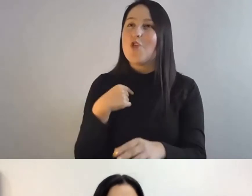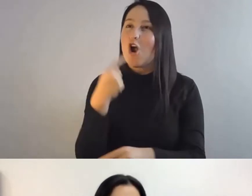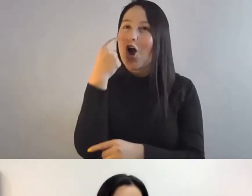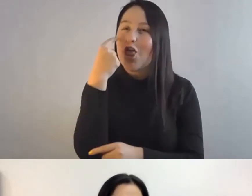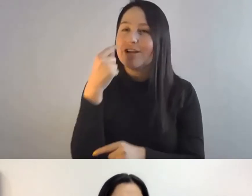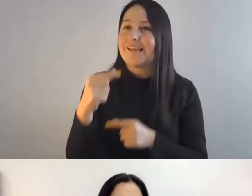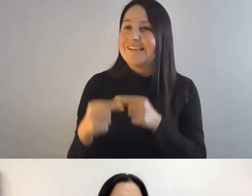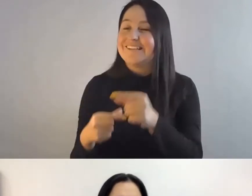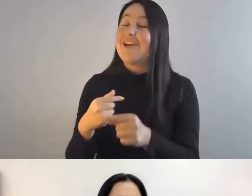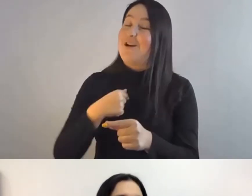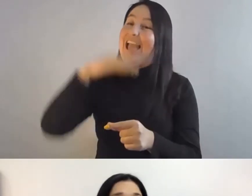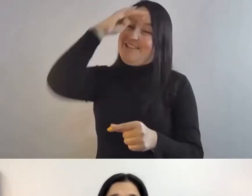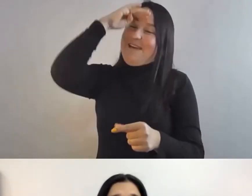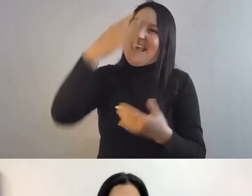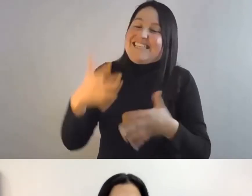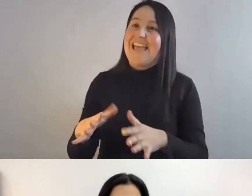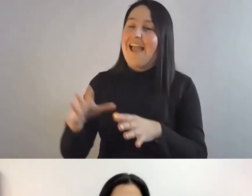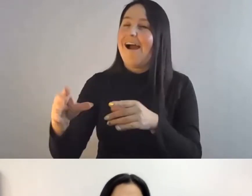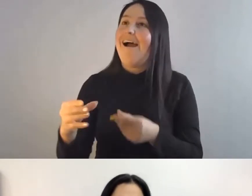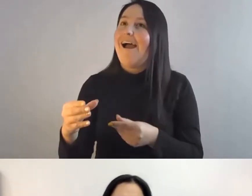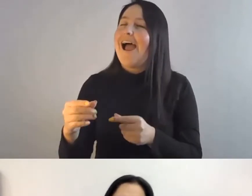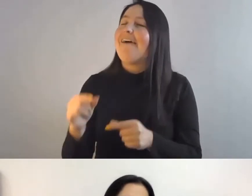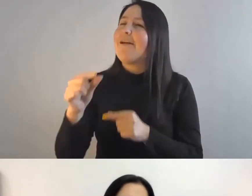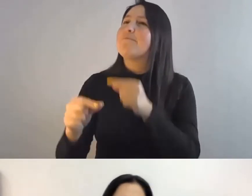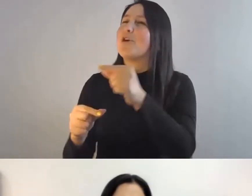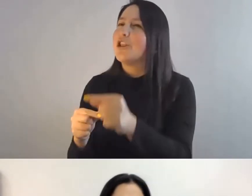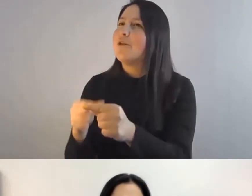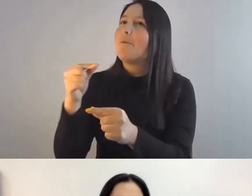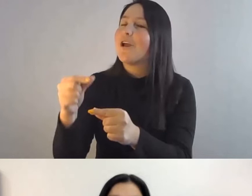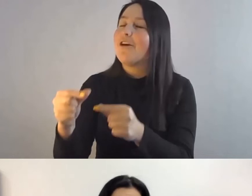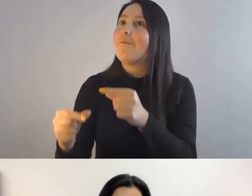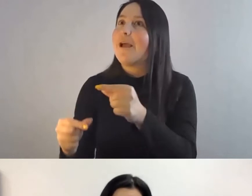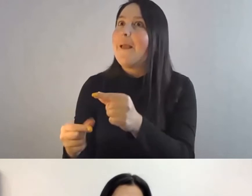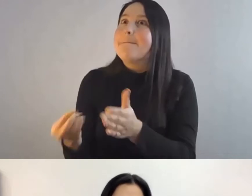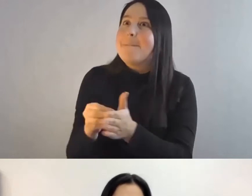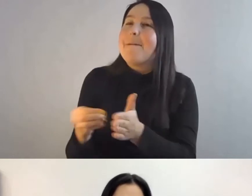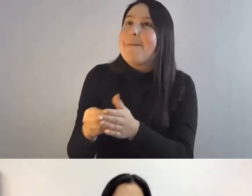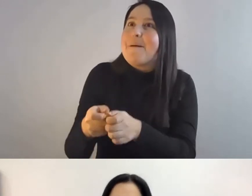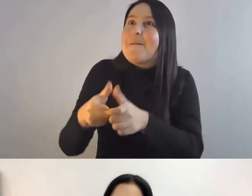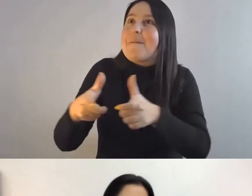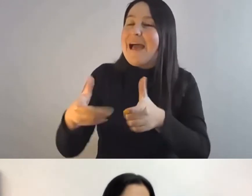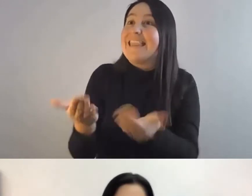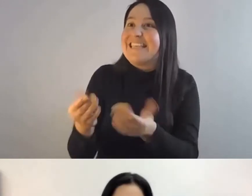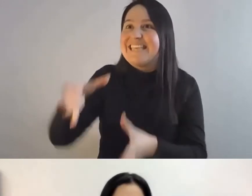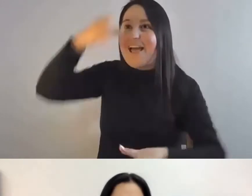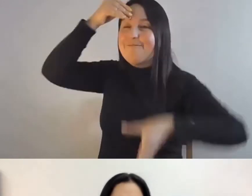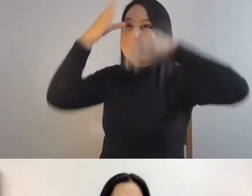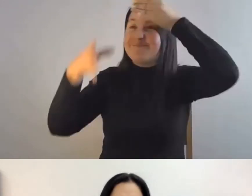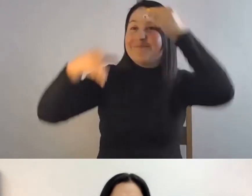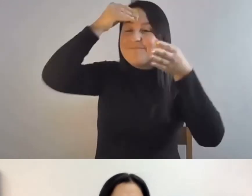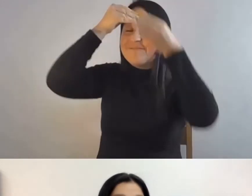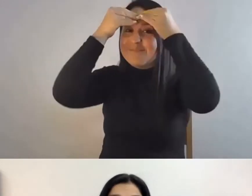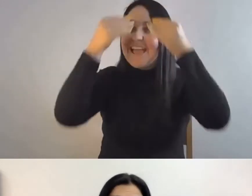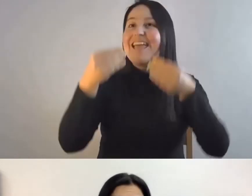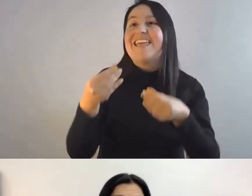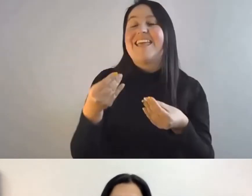internalizan, sensibilizan de este conocimiento, van a querer seguir aprendiendo más. Perfecto, se necesitan manos, y bienvenidos todos aquellos que tengan el